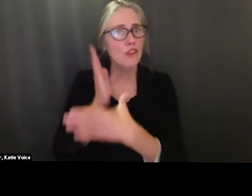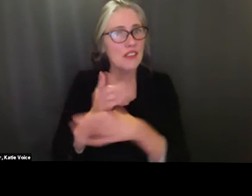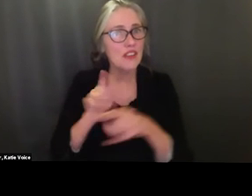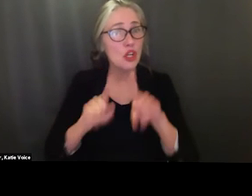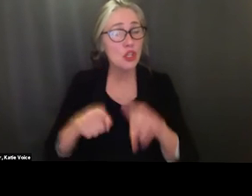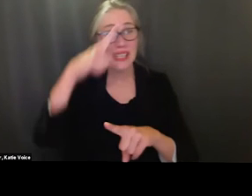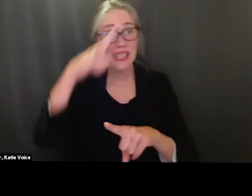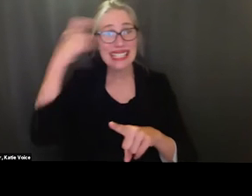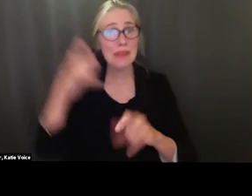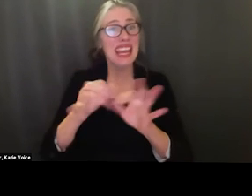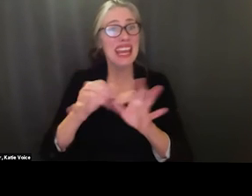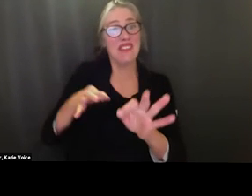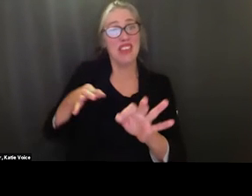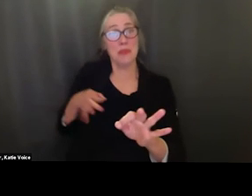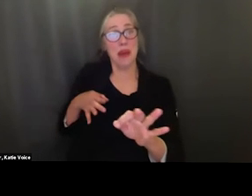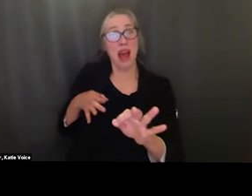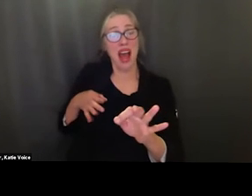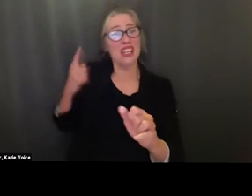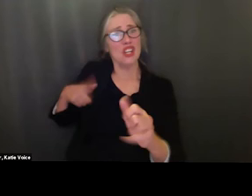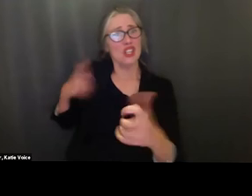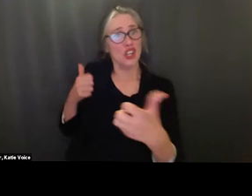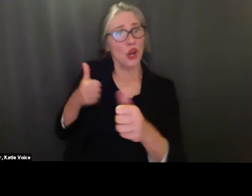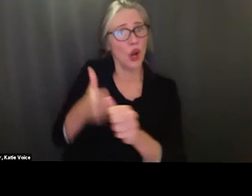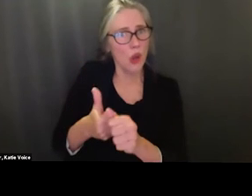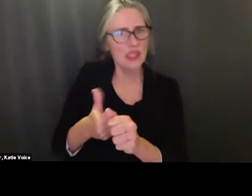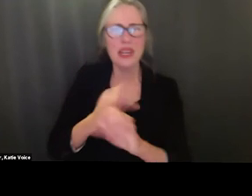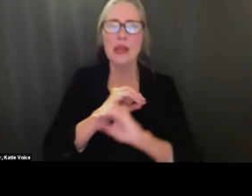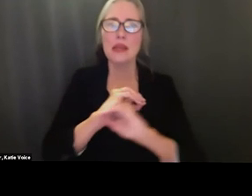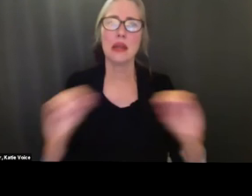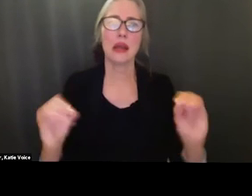cerrar esa brecha.